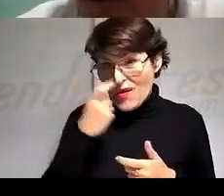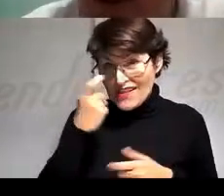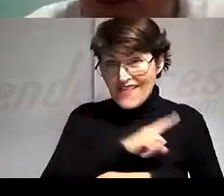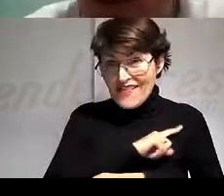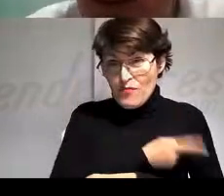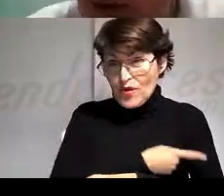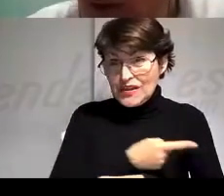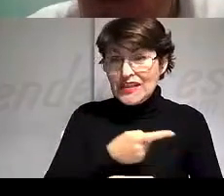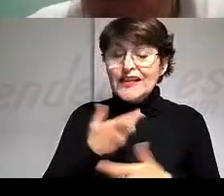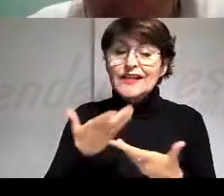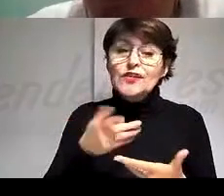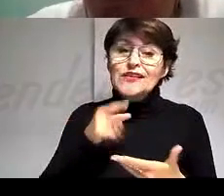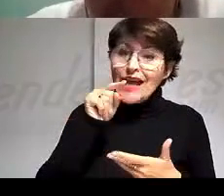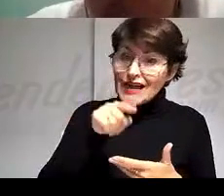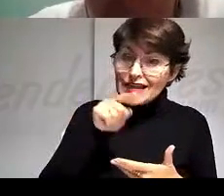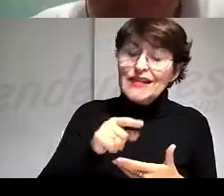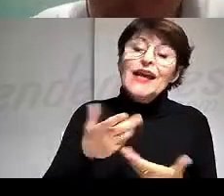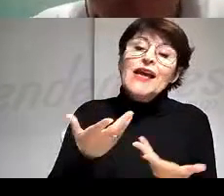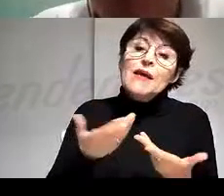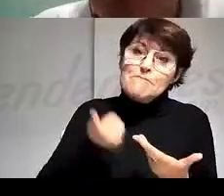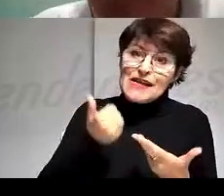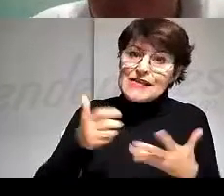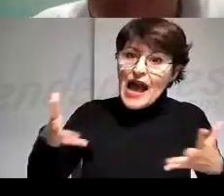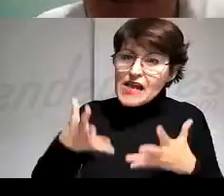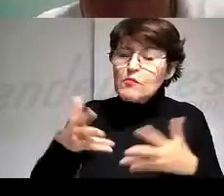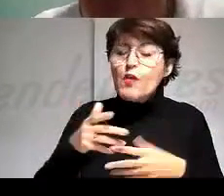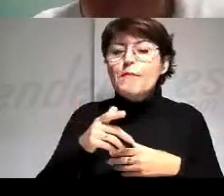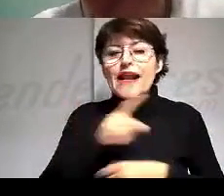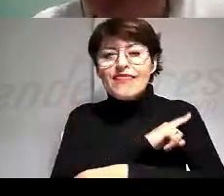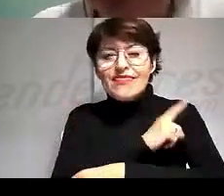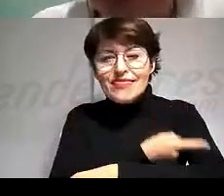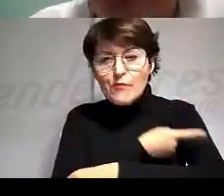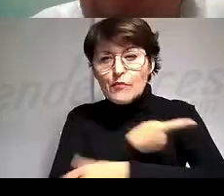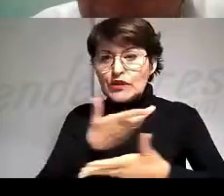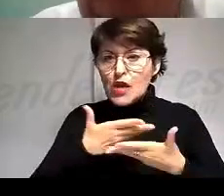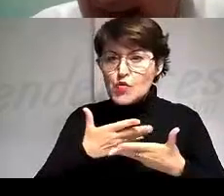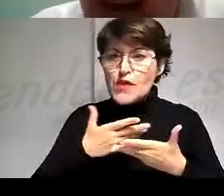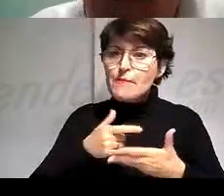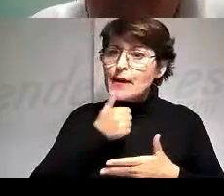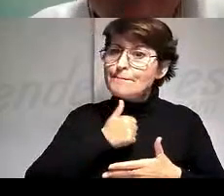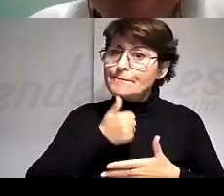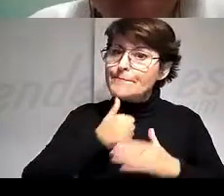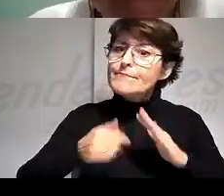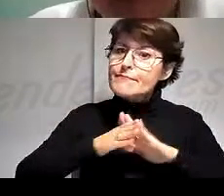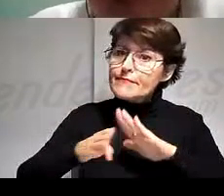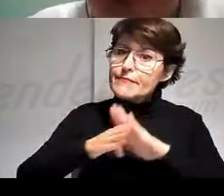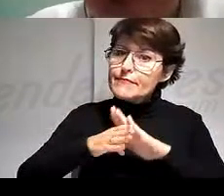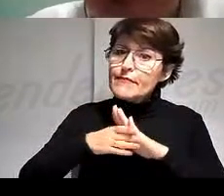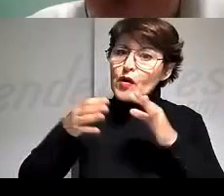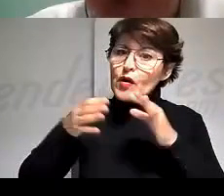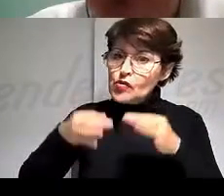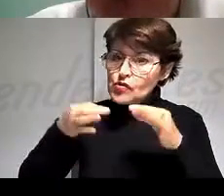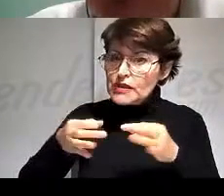este ejercicio hemos entendido como tal, como una inflamación, como una mini agresión bien entendida, ¿eh? Y como